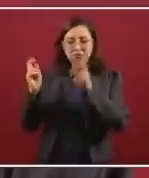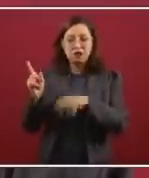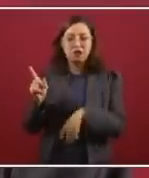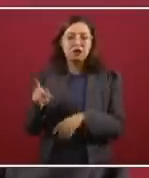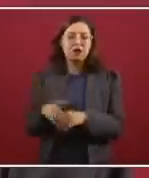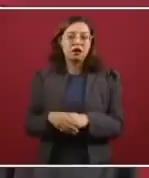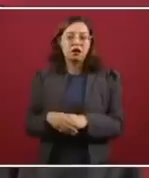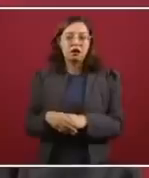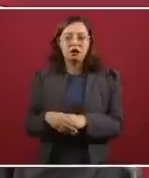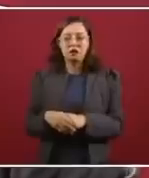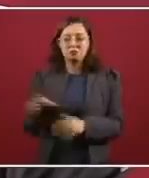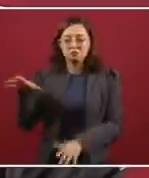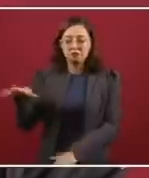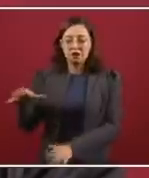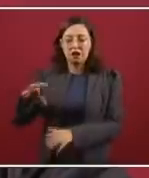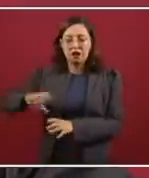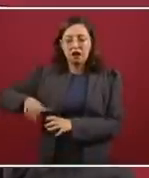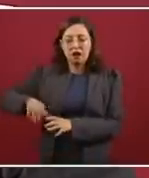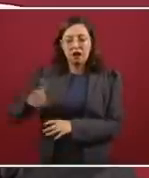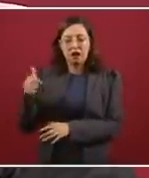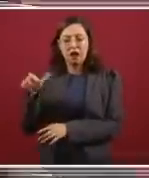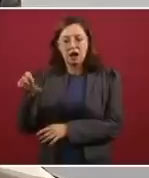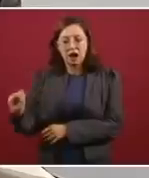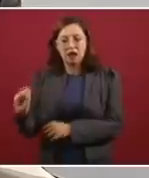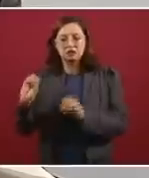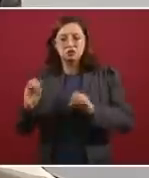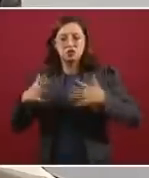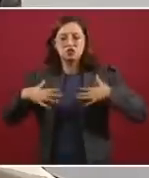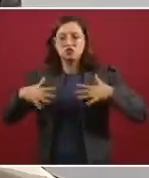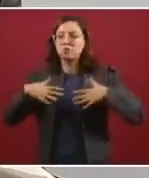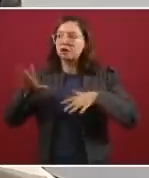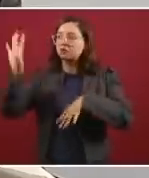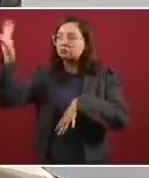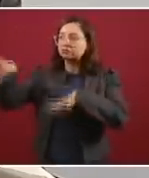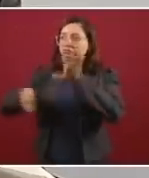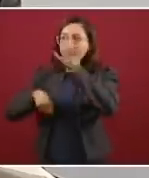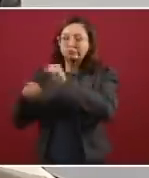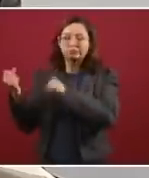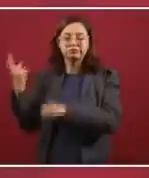un cilindro de gas, la ropa que dejaban tendida en el patio,